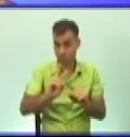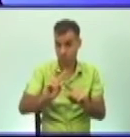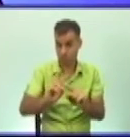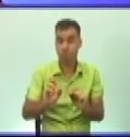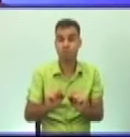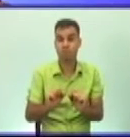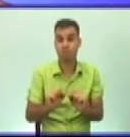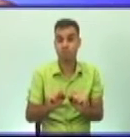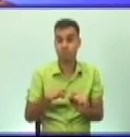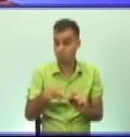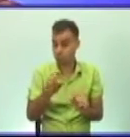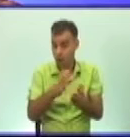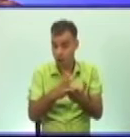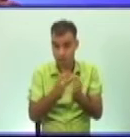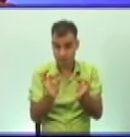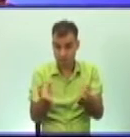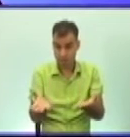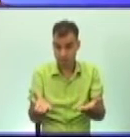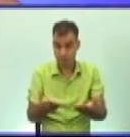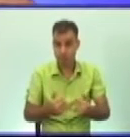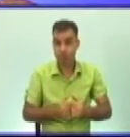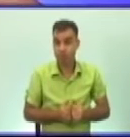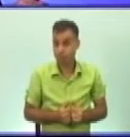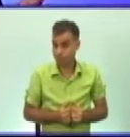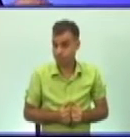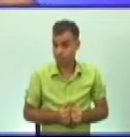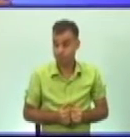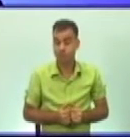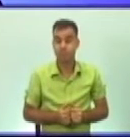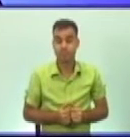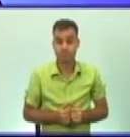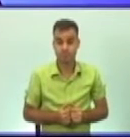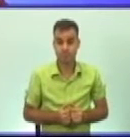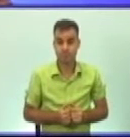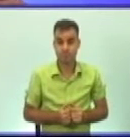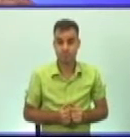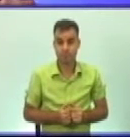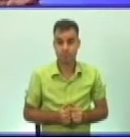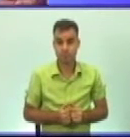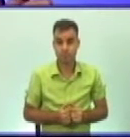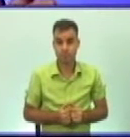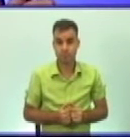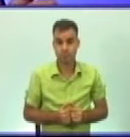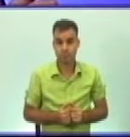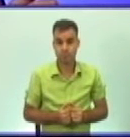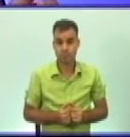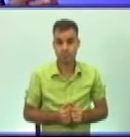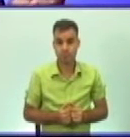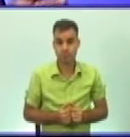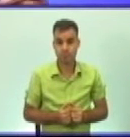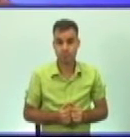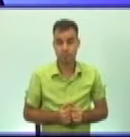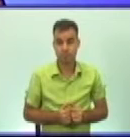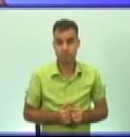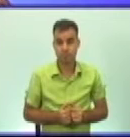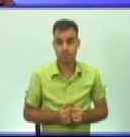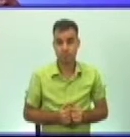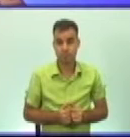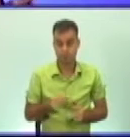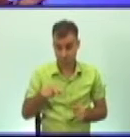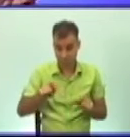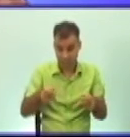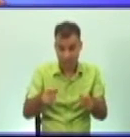están impartiendo estas clases, ¿verdad? Canal donde todo aprende. Es decir, que cuando usted sintoniza el canal